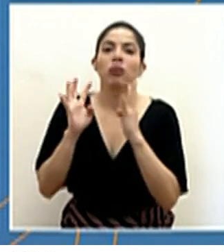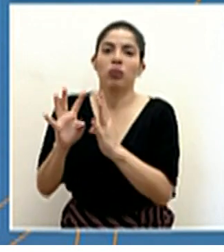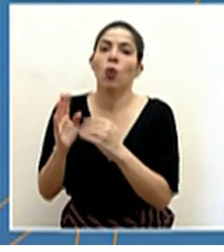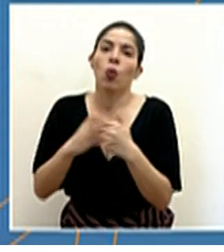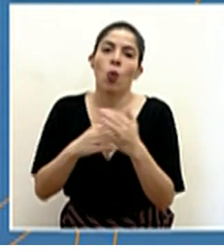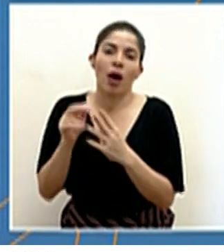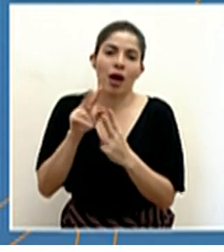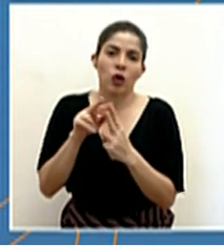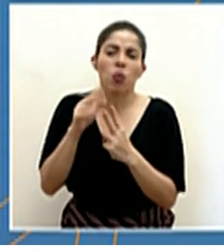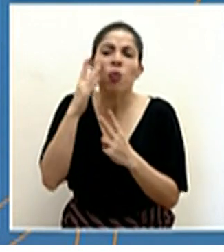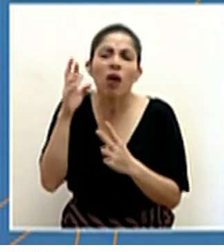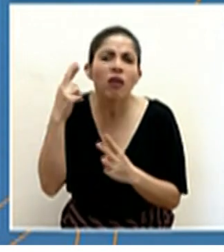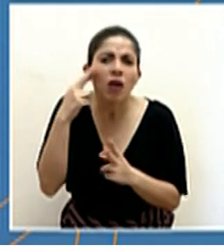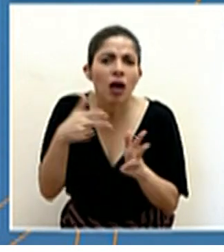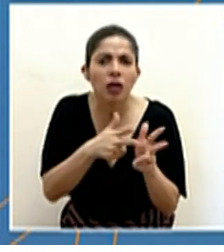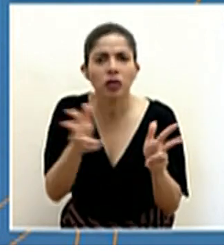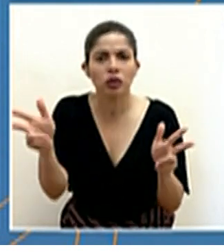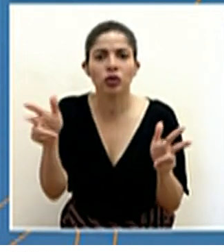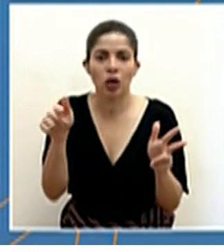eso también la plataforma tiene